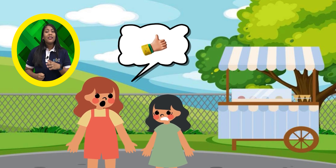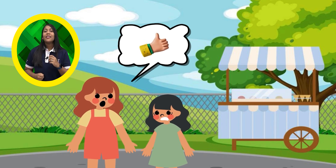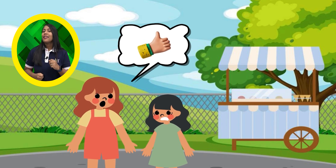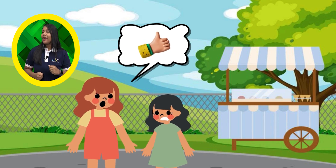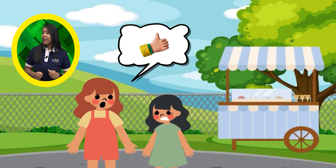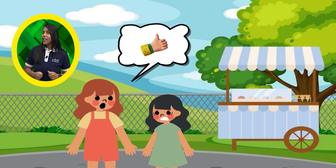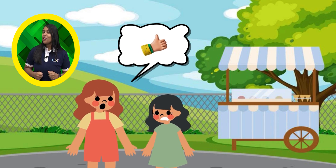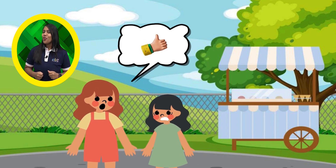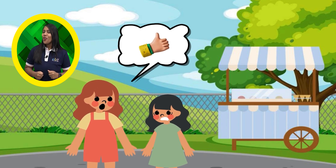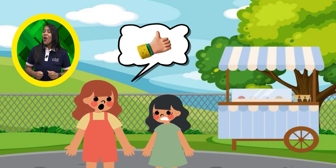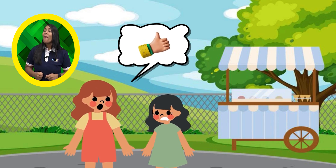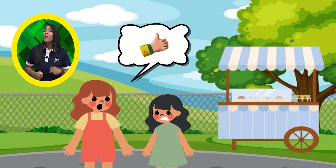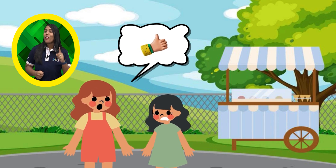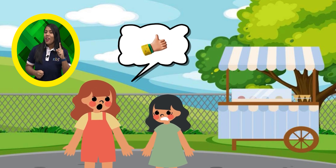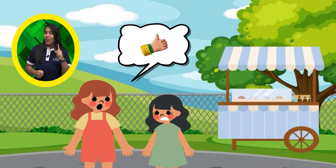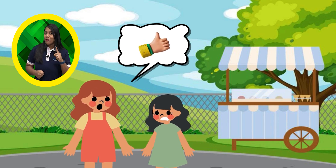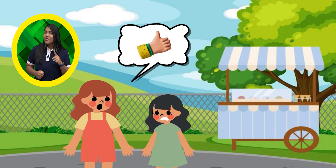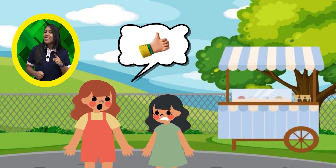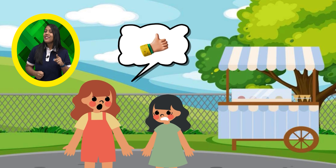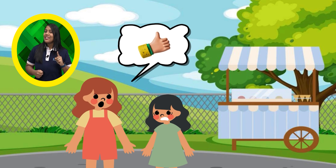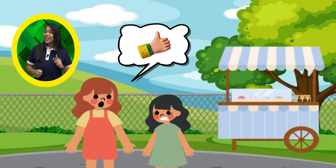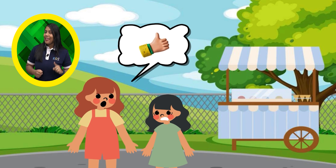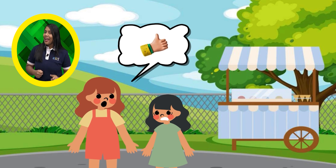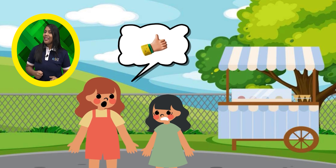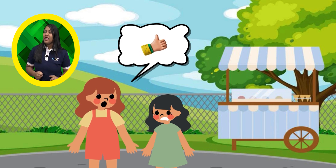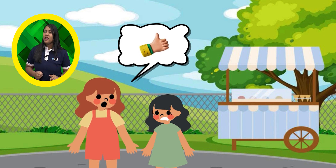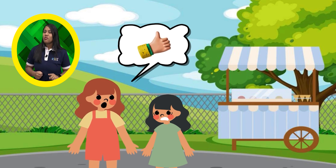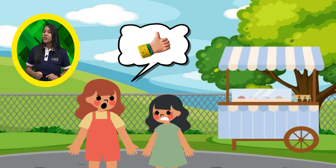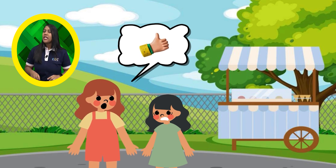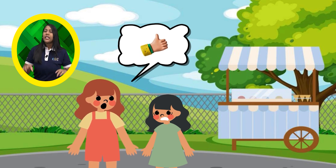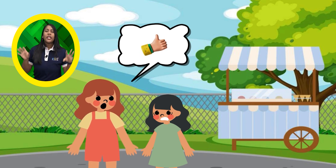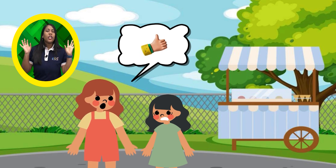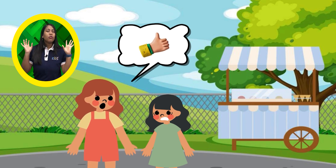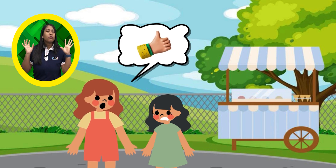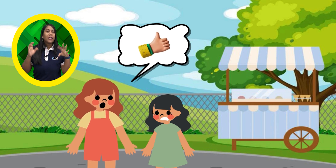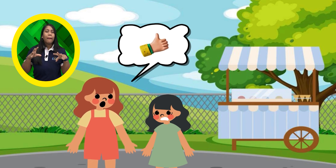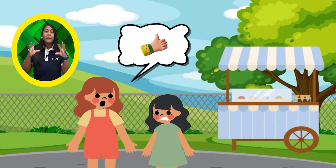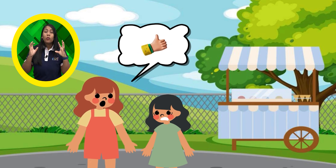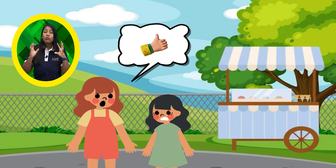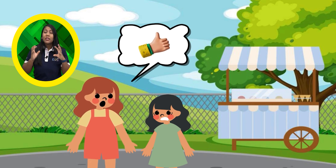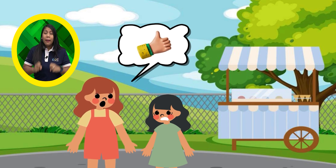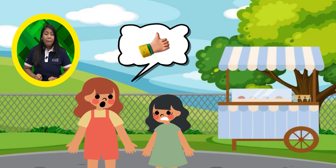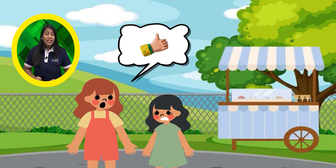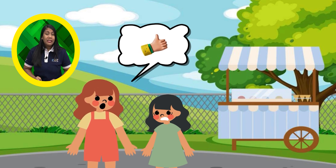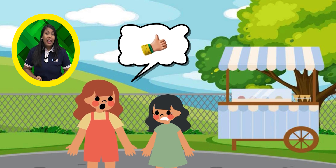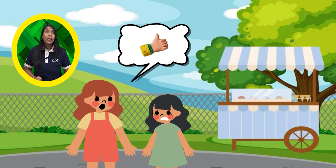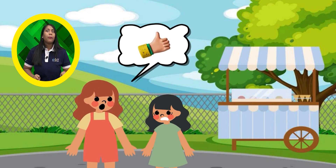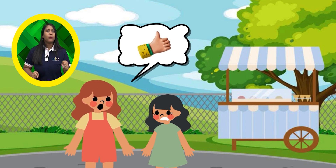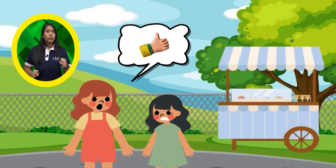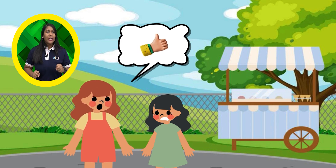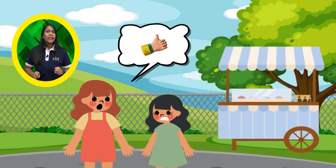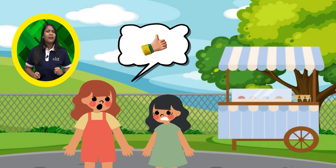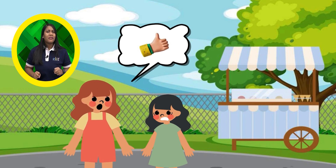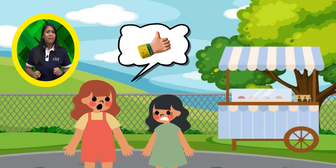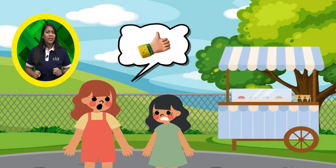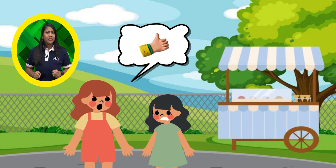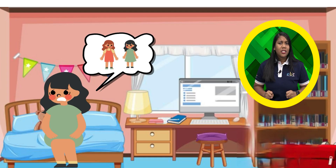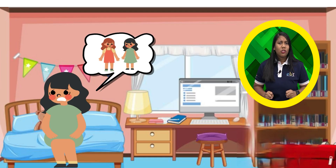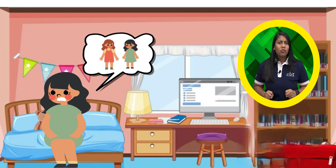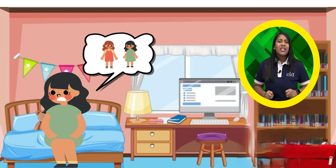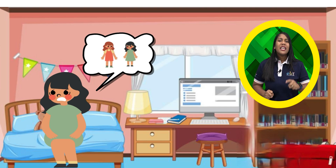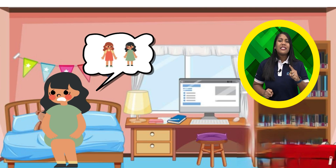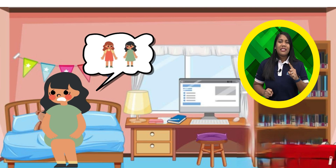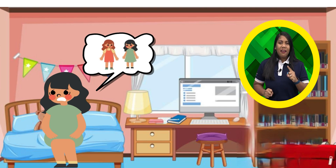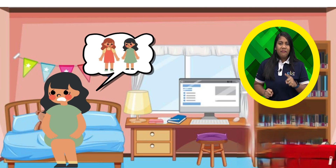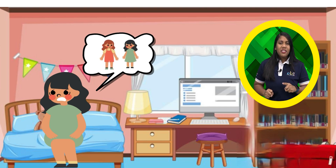bien y le creyó pero la conciencia de ani niño quedó tan pero tan pesada porque ella había